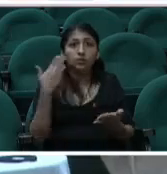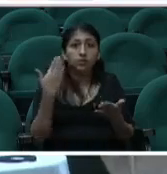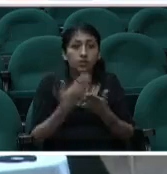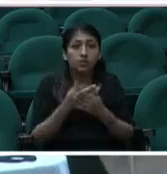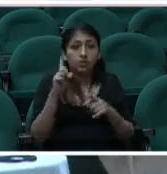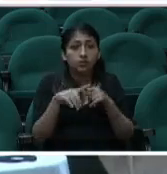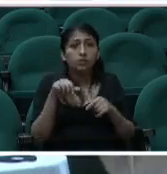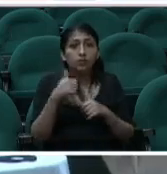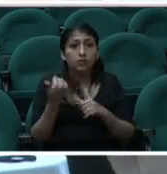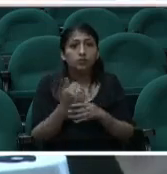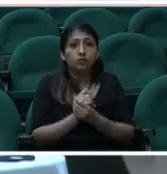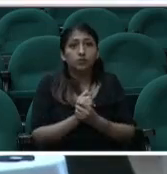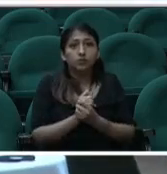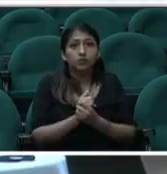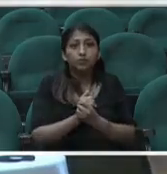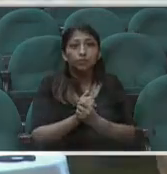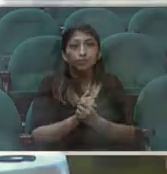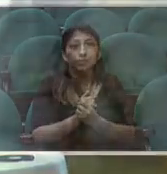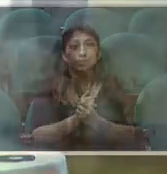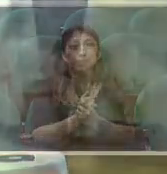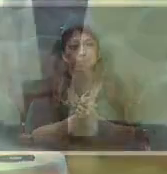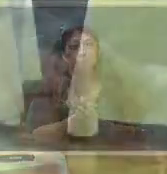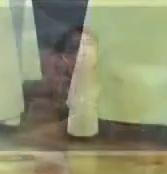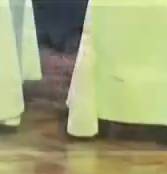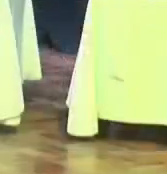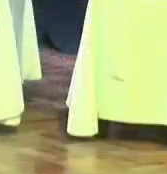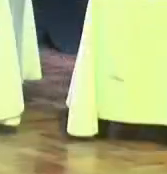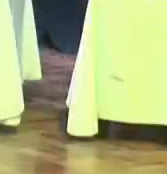ser hasta la próxima que taller y analista agradece